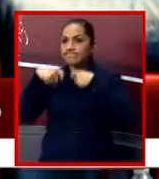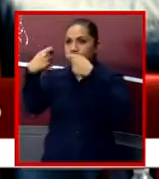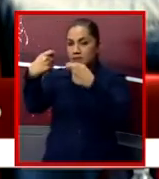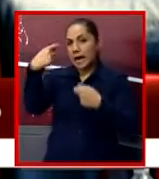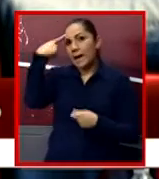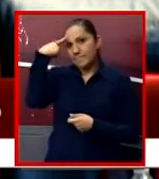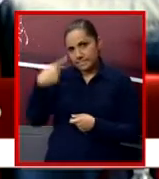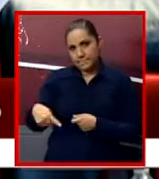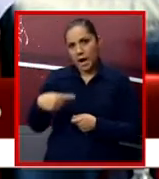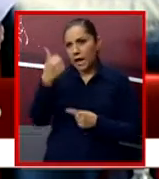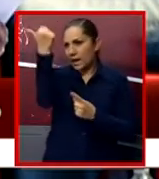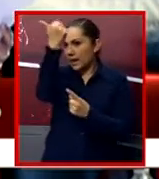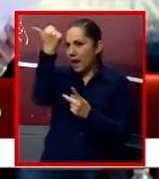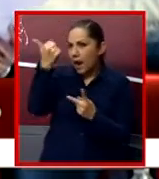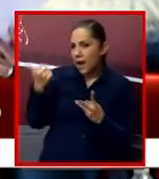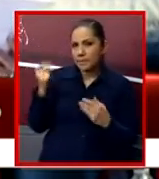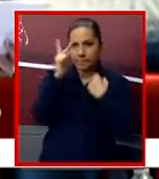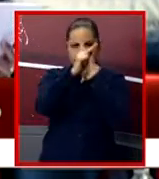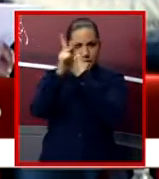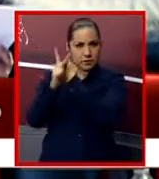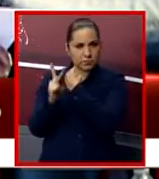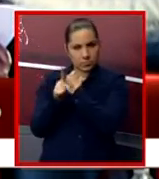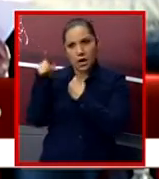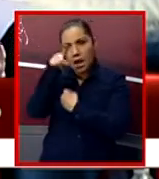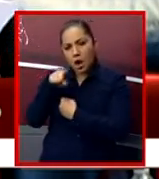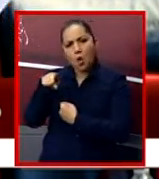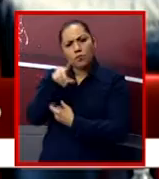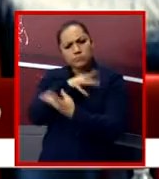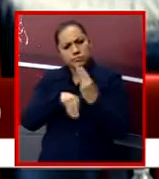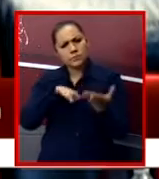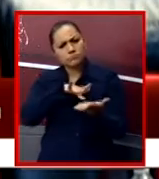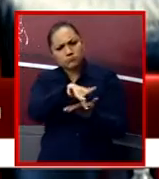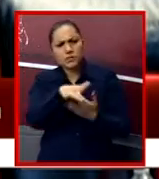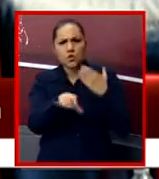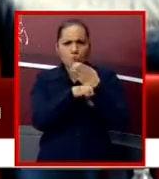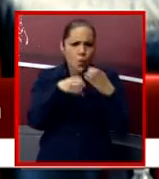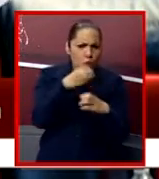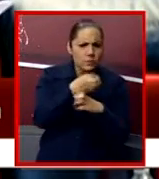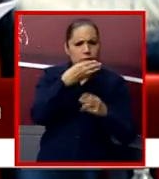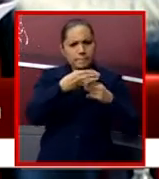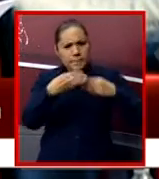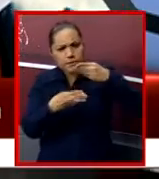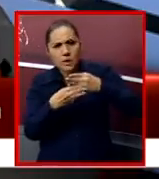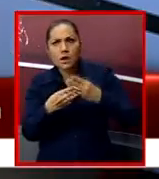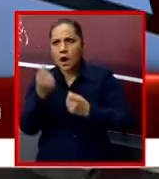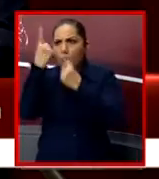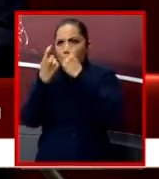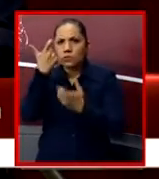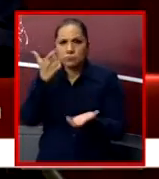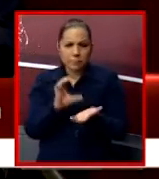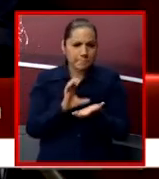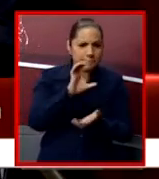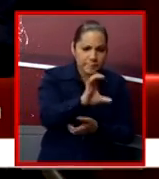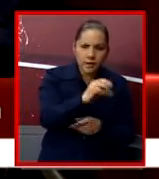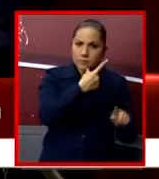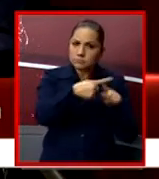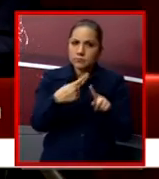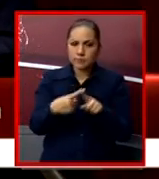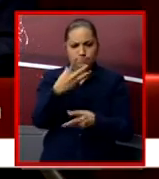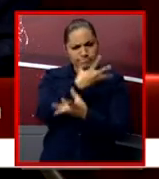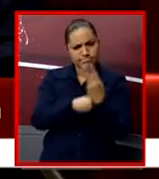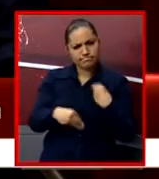uno de los países que aportaron en especie y otros que dieron apoyo financiero. Un exhorto